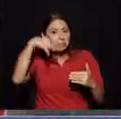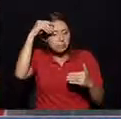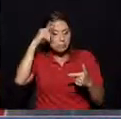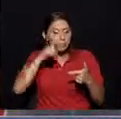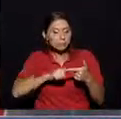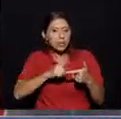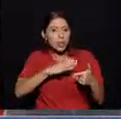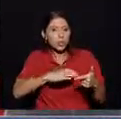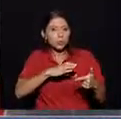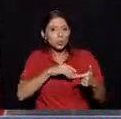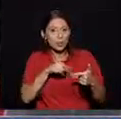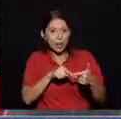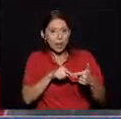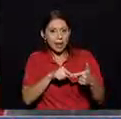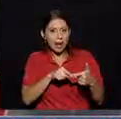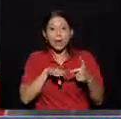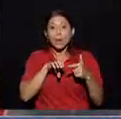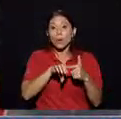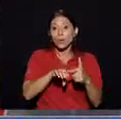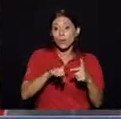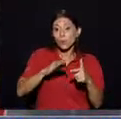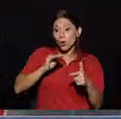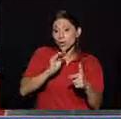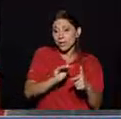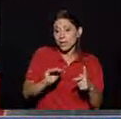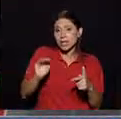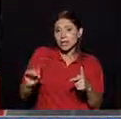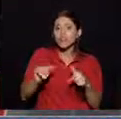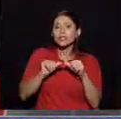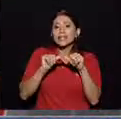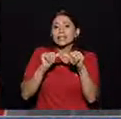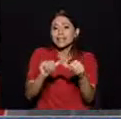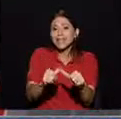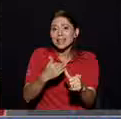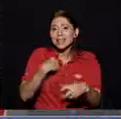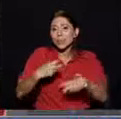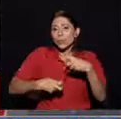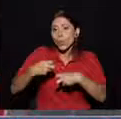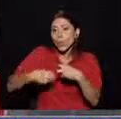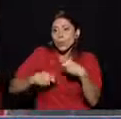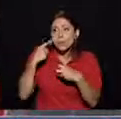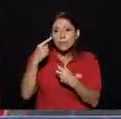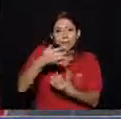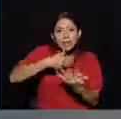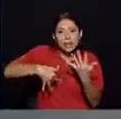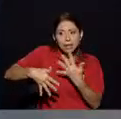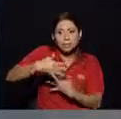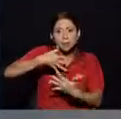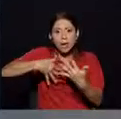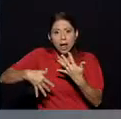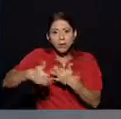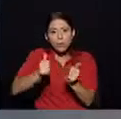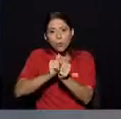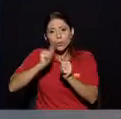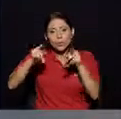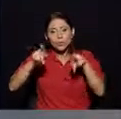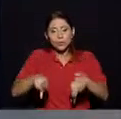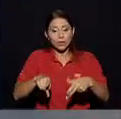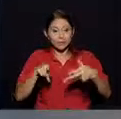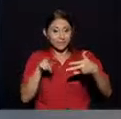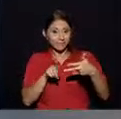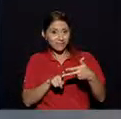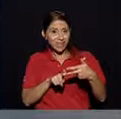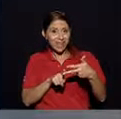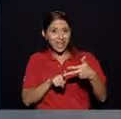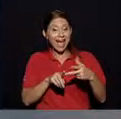hay trastornos, que son curiosamente los que menos se conocen, de carácter somático. En otros países se ha demostrado que los niños que